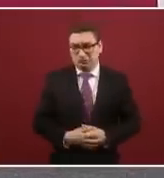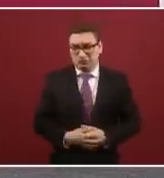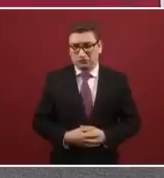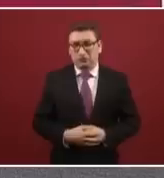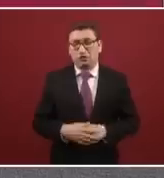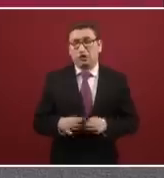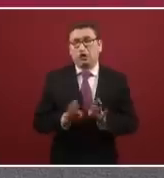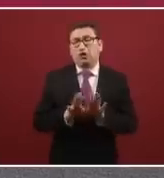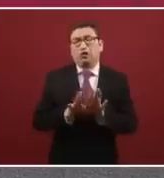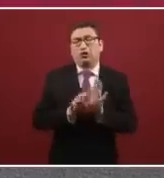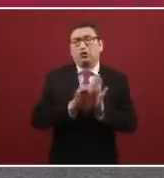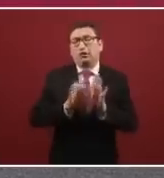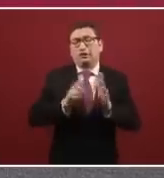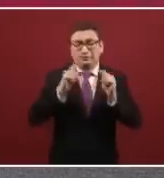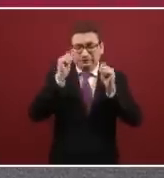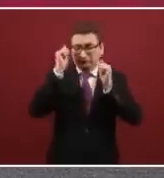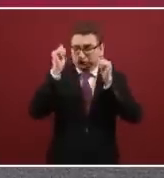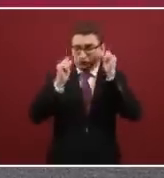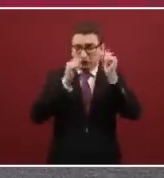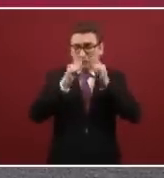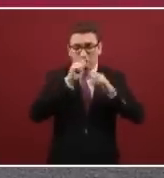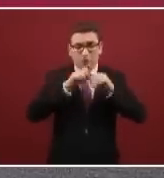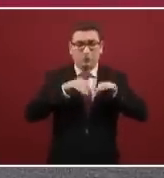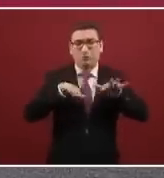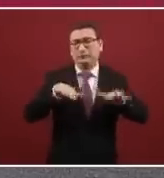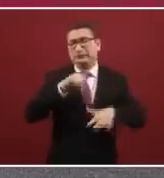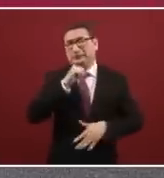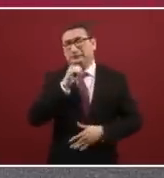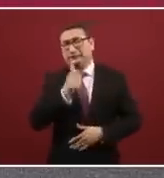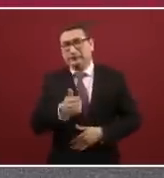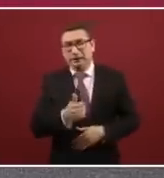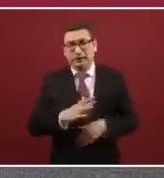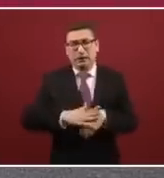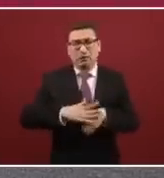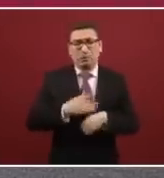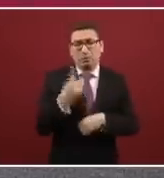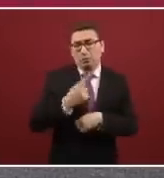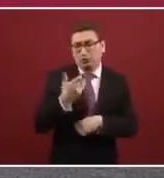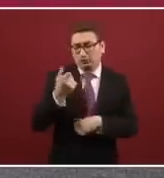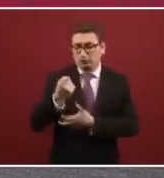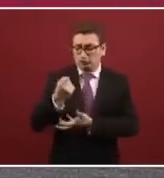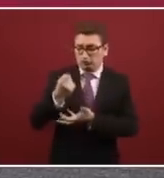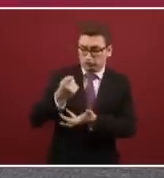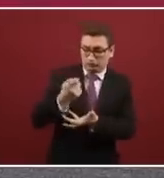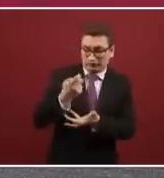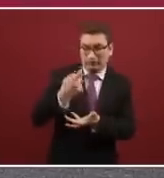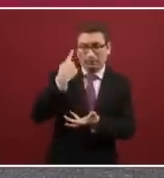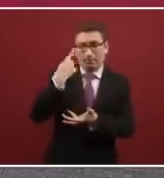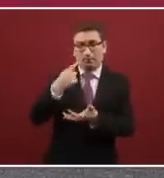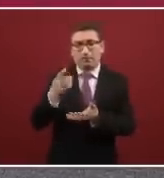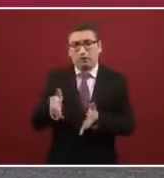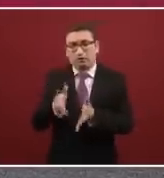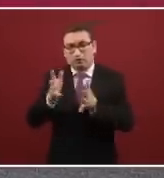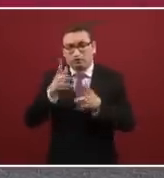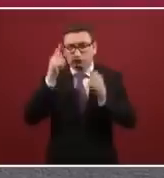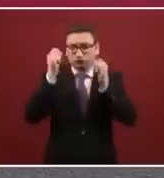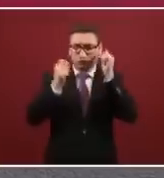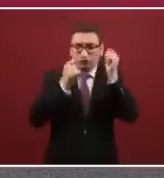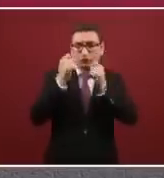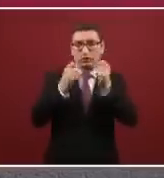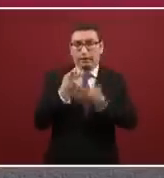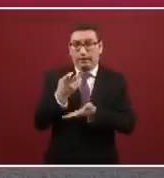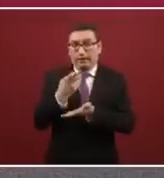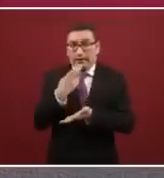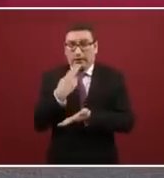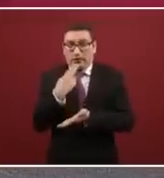promoción el turismo porque se iba a utilizar el fondo de fomento turístico para el Tren